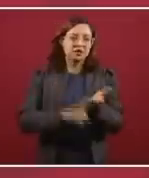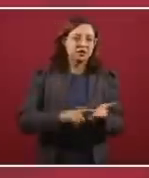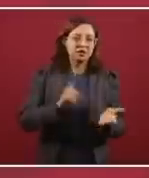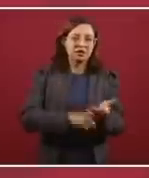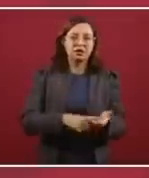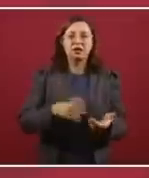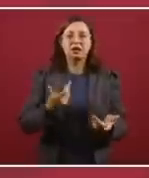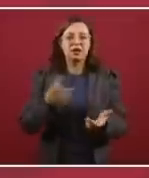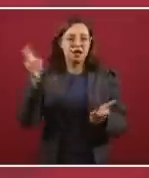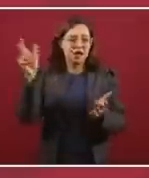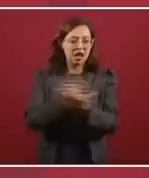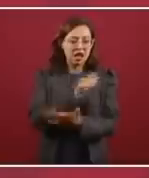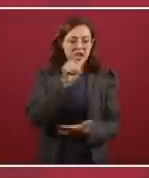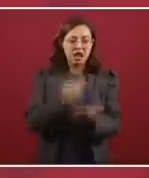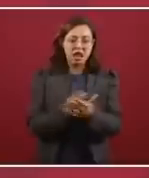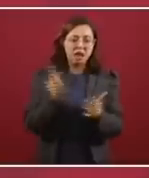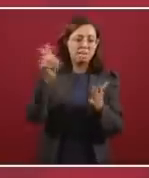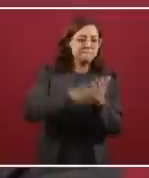reformar leyes,